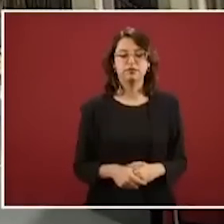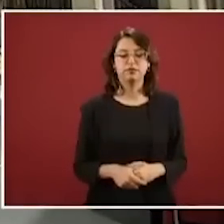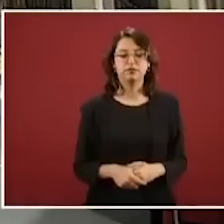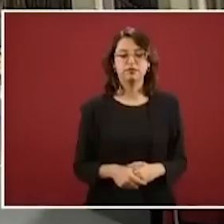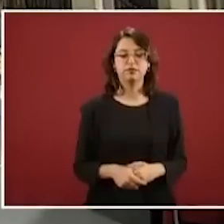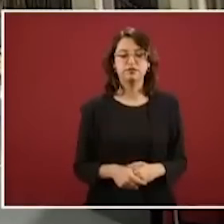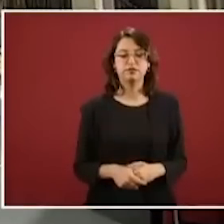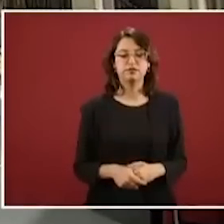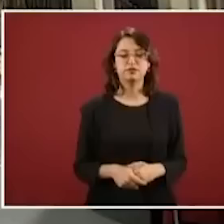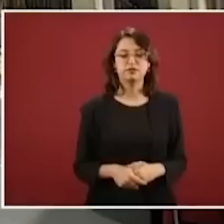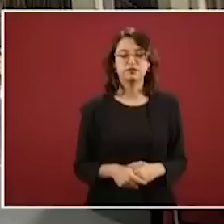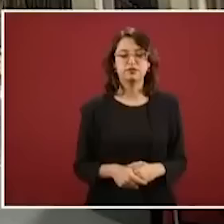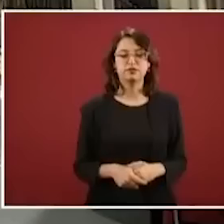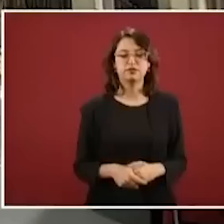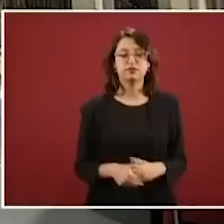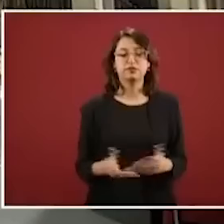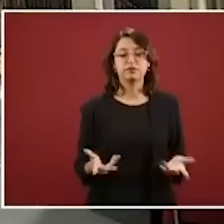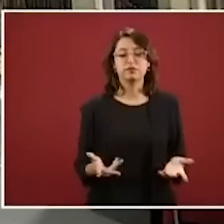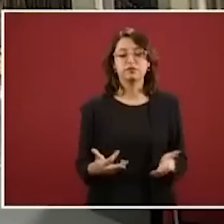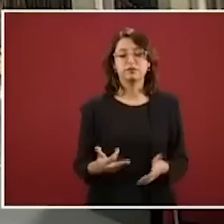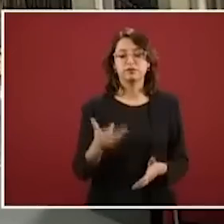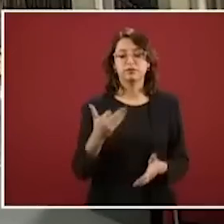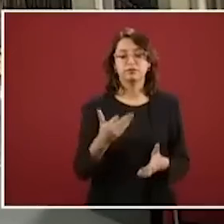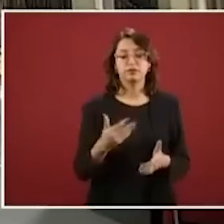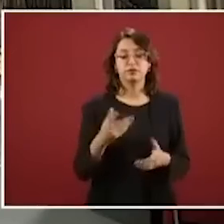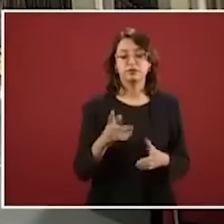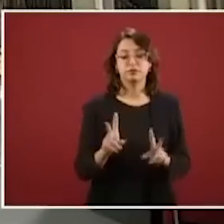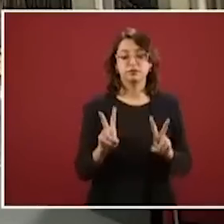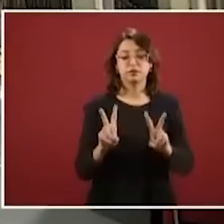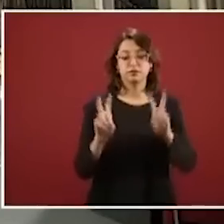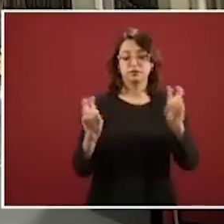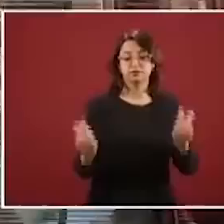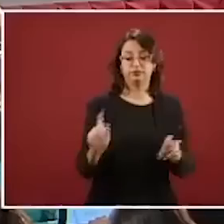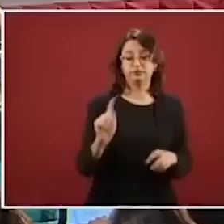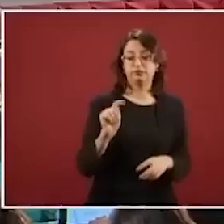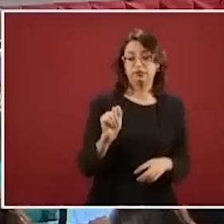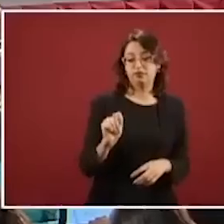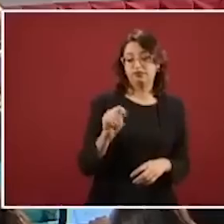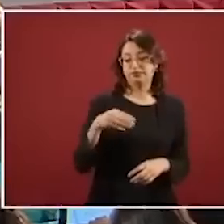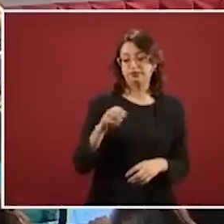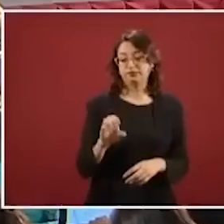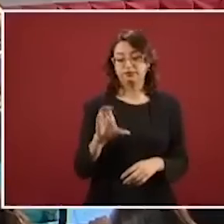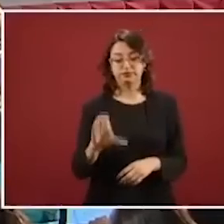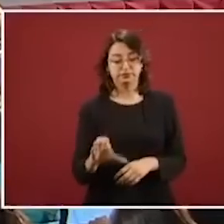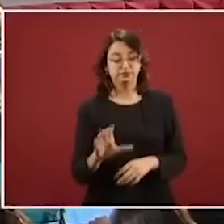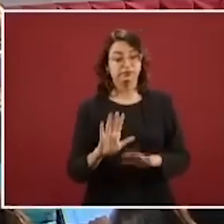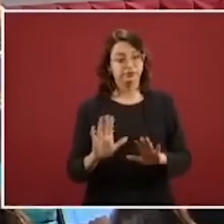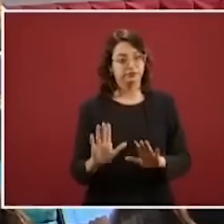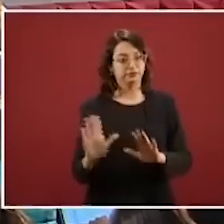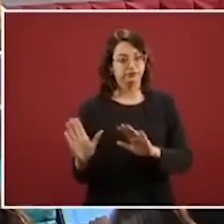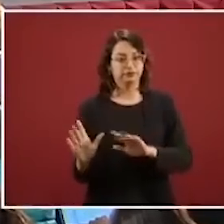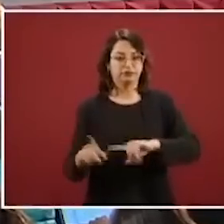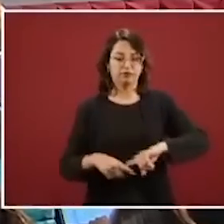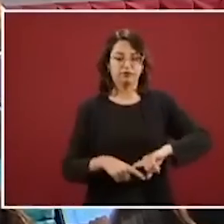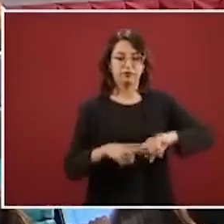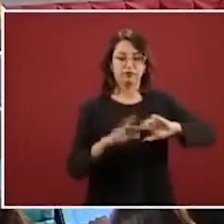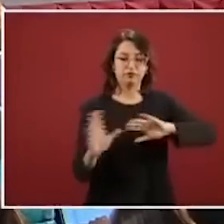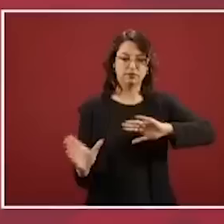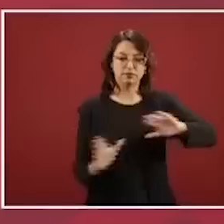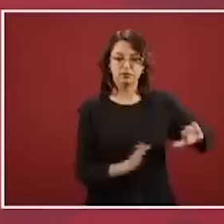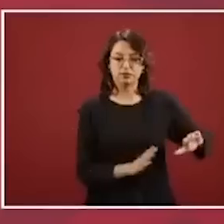pendiente el del tratado, pero si les parece, porque bueno,